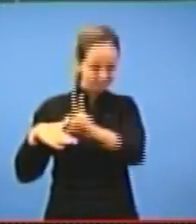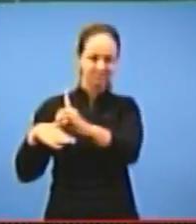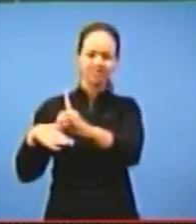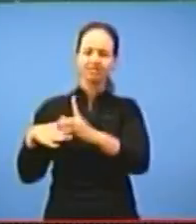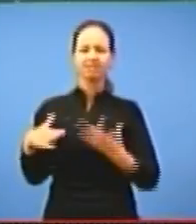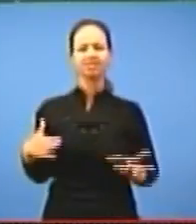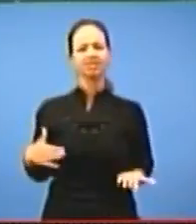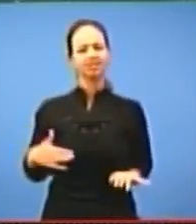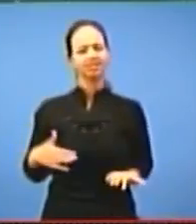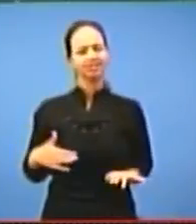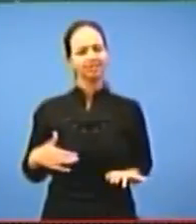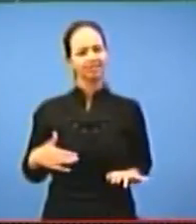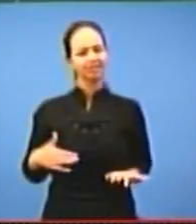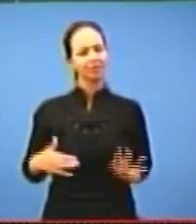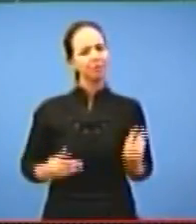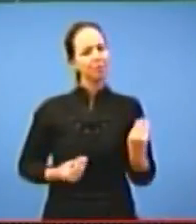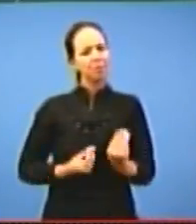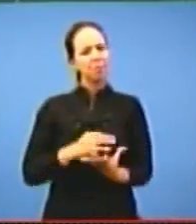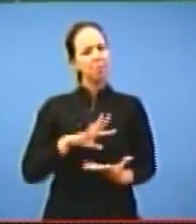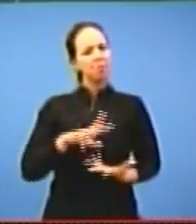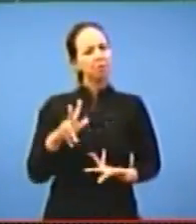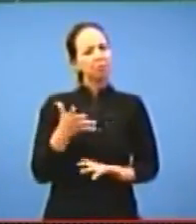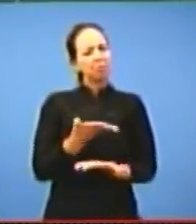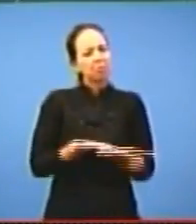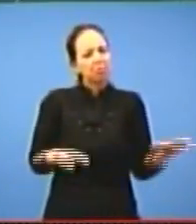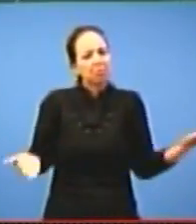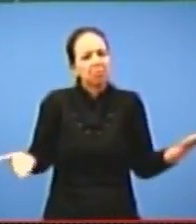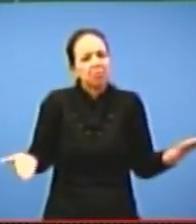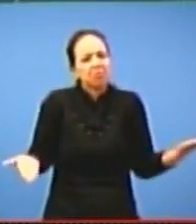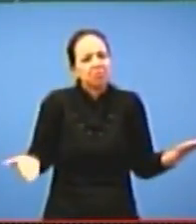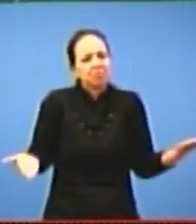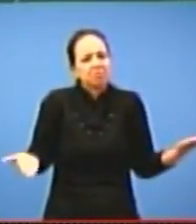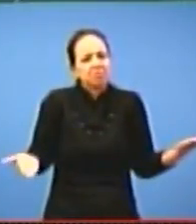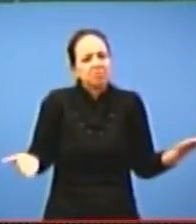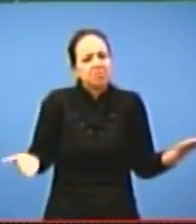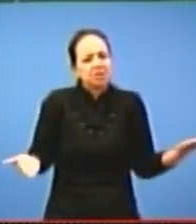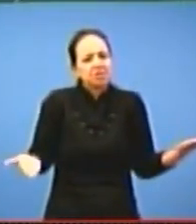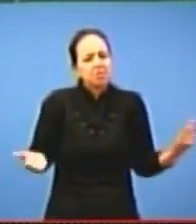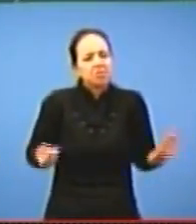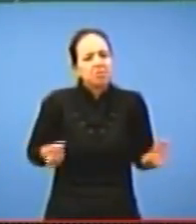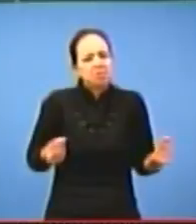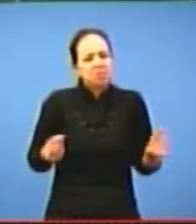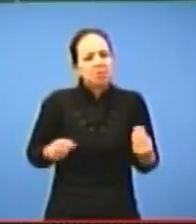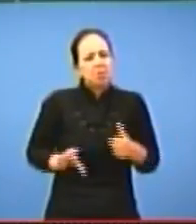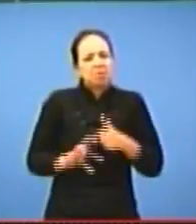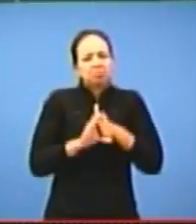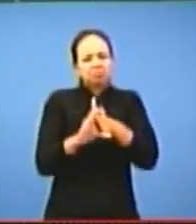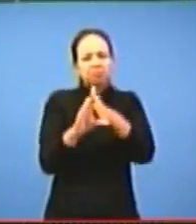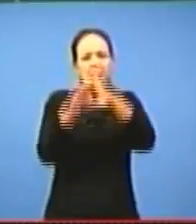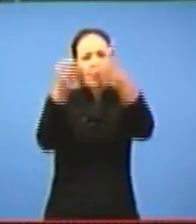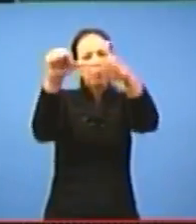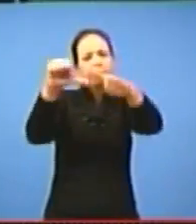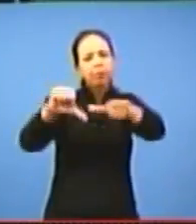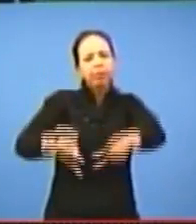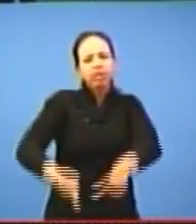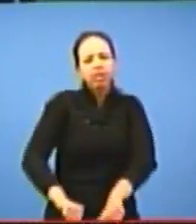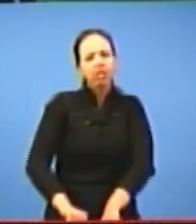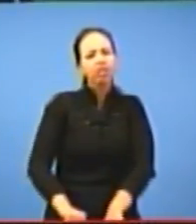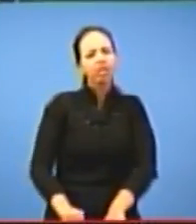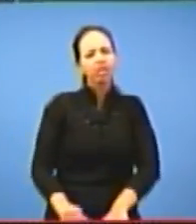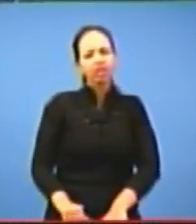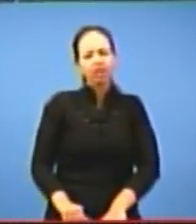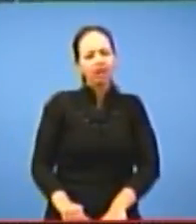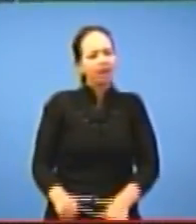todas las cosas se inclinan delante de él. ¿Qué cosa el mundo prendió? Un cristianismo, disculpe la expresión, que se